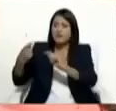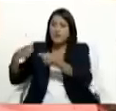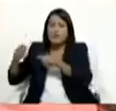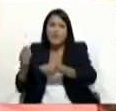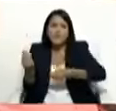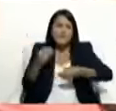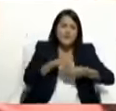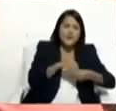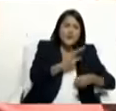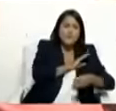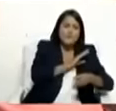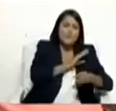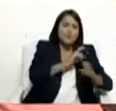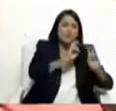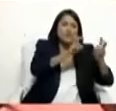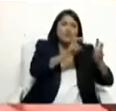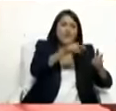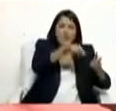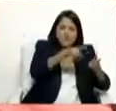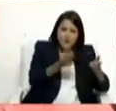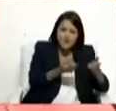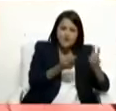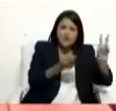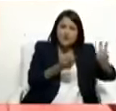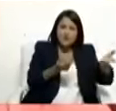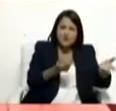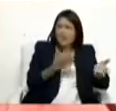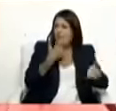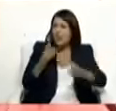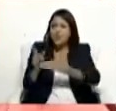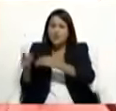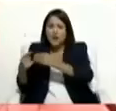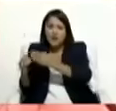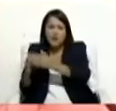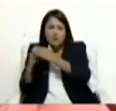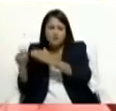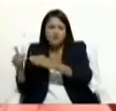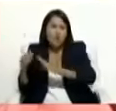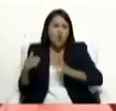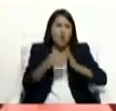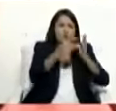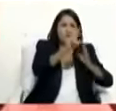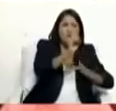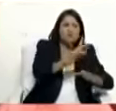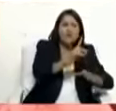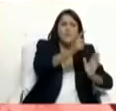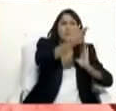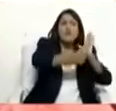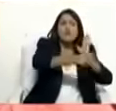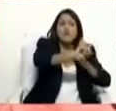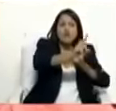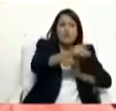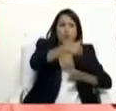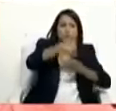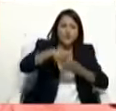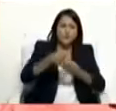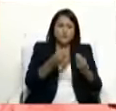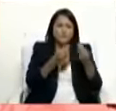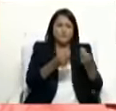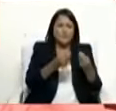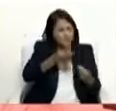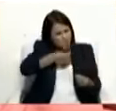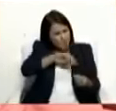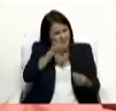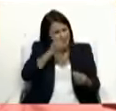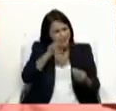absolutamente internos de otro país distinto al que ellos pertenecen. Nosotros jamás nos atreveríamos a inmiscuirnos en los